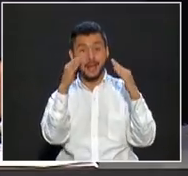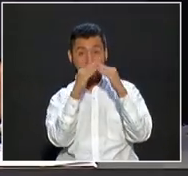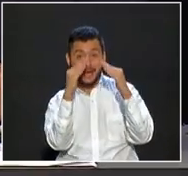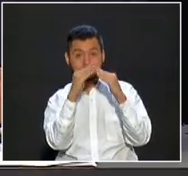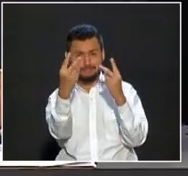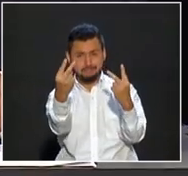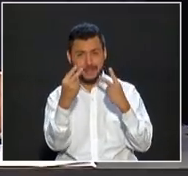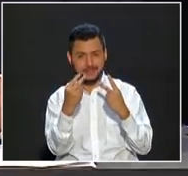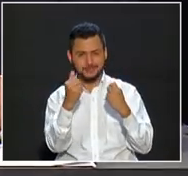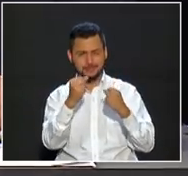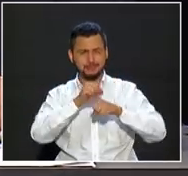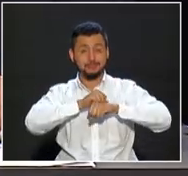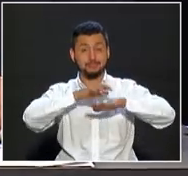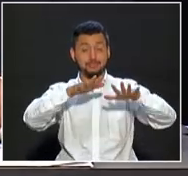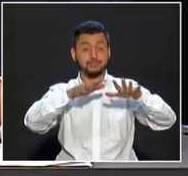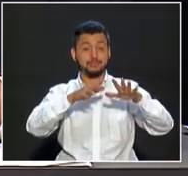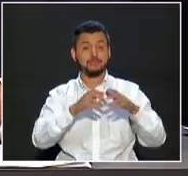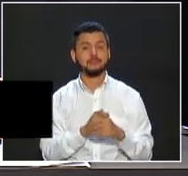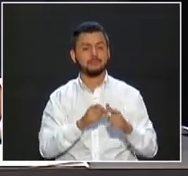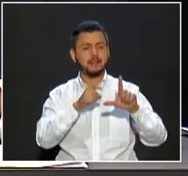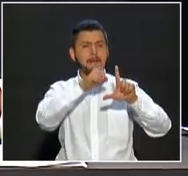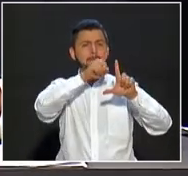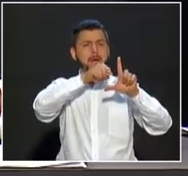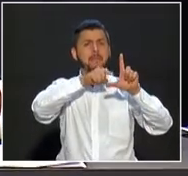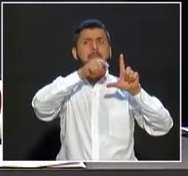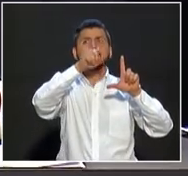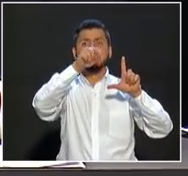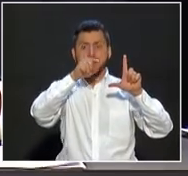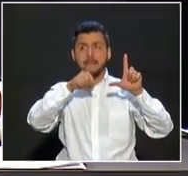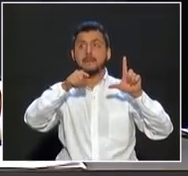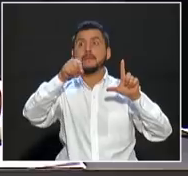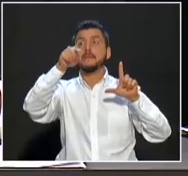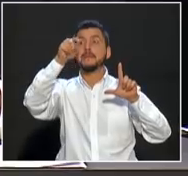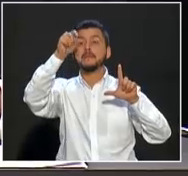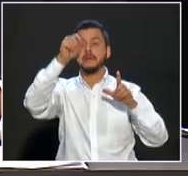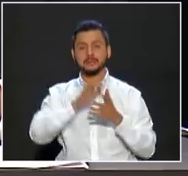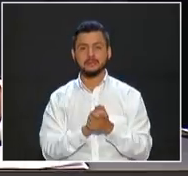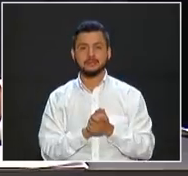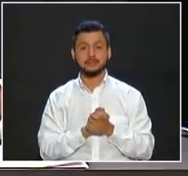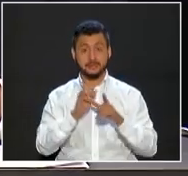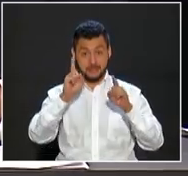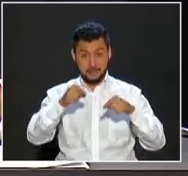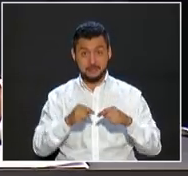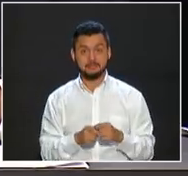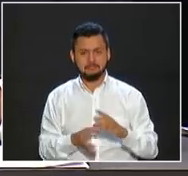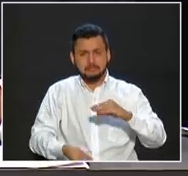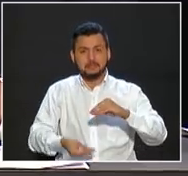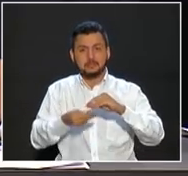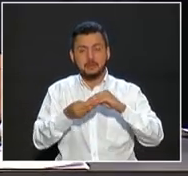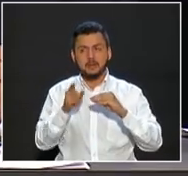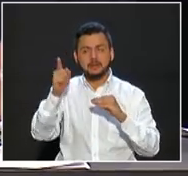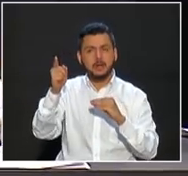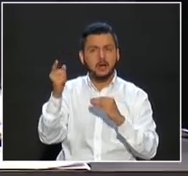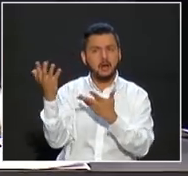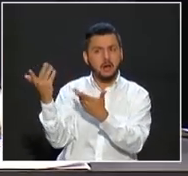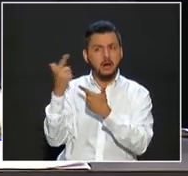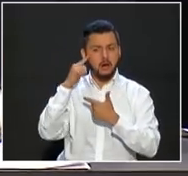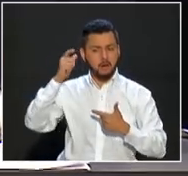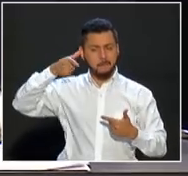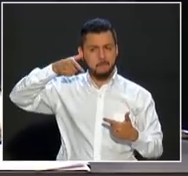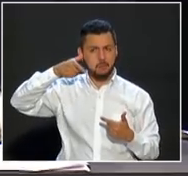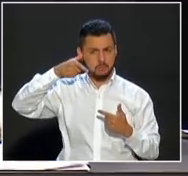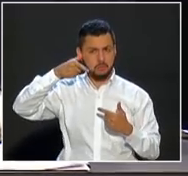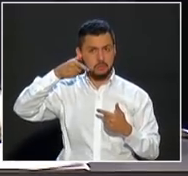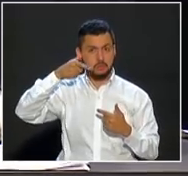medellín punto tevé y hasta el momento éramos tendencia 3 a nivel nacional cuando me quieran confirmar desde el másters y seguimos tendencia 3 sólo